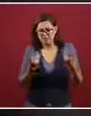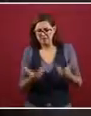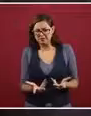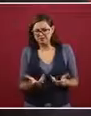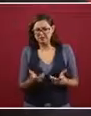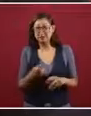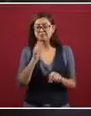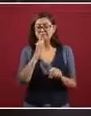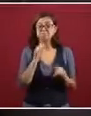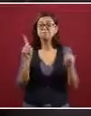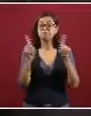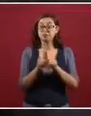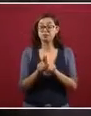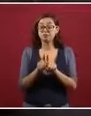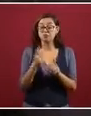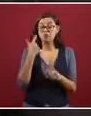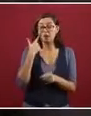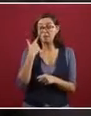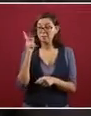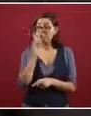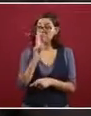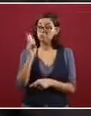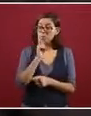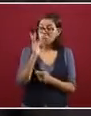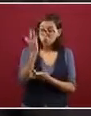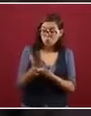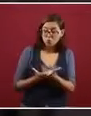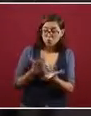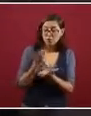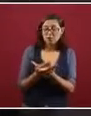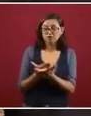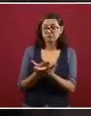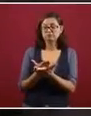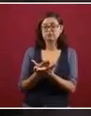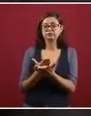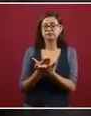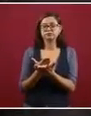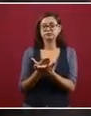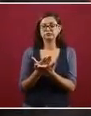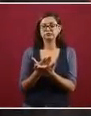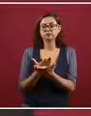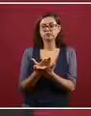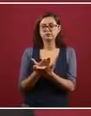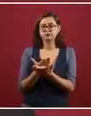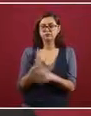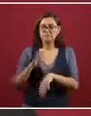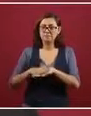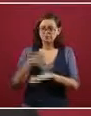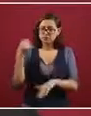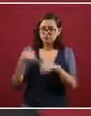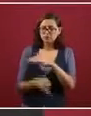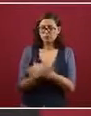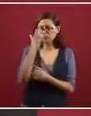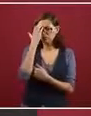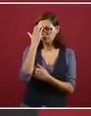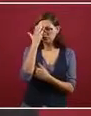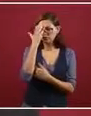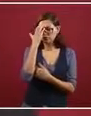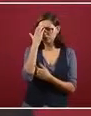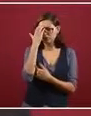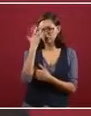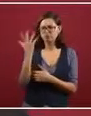tener las pruebas, los elementos, conocer más sobre